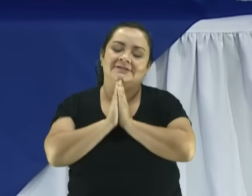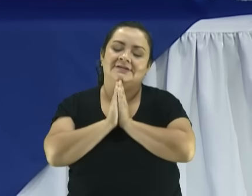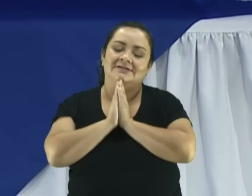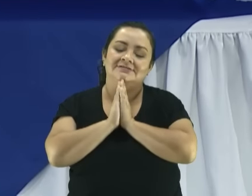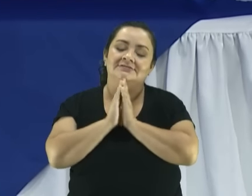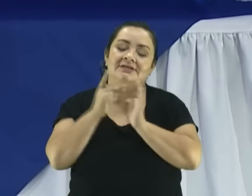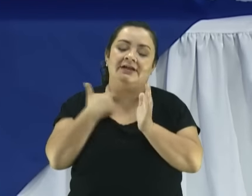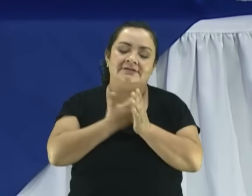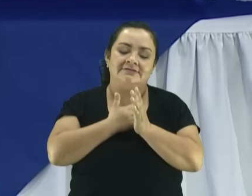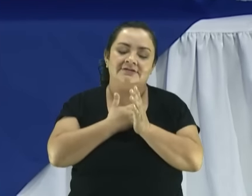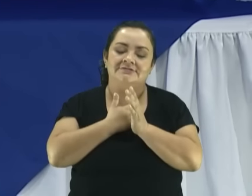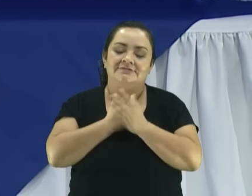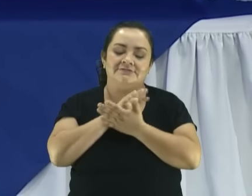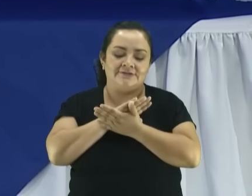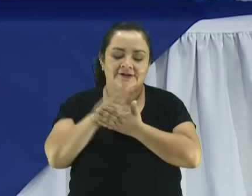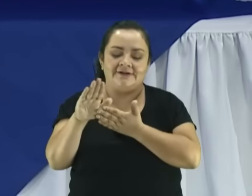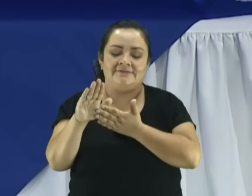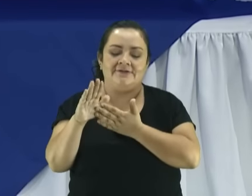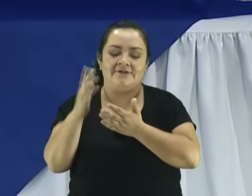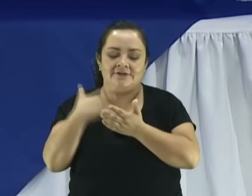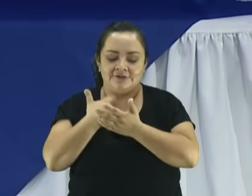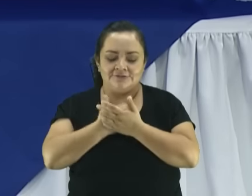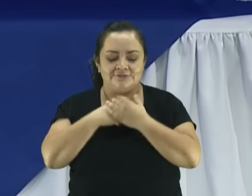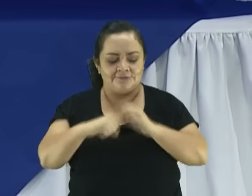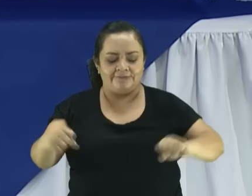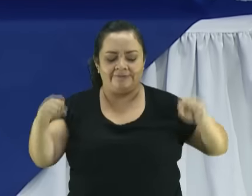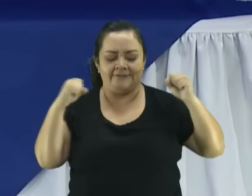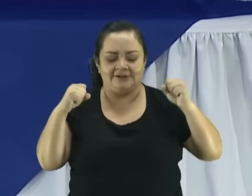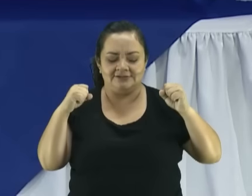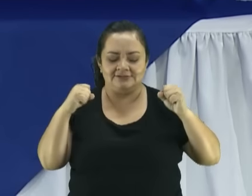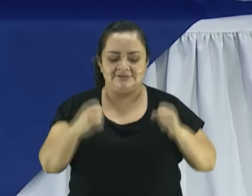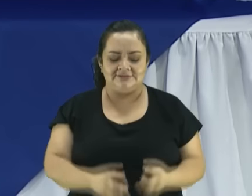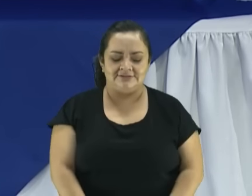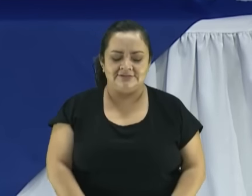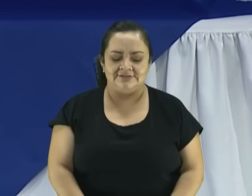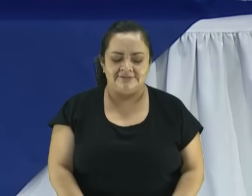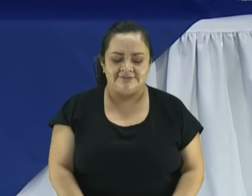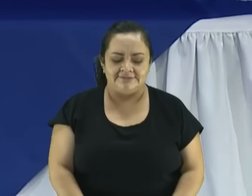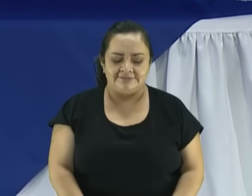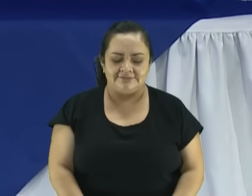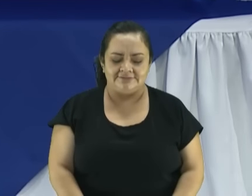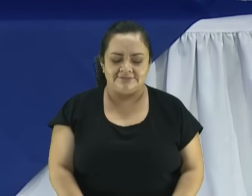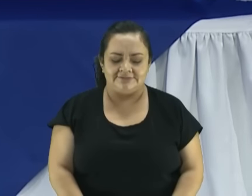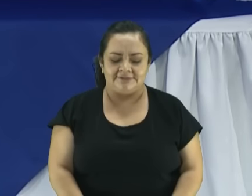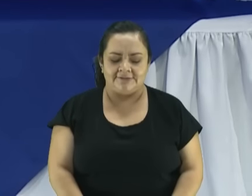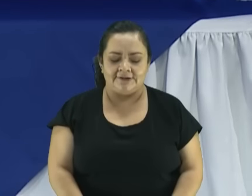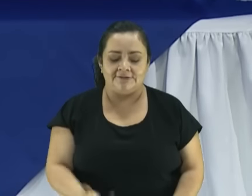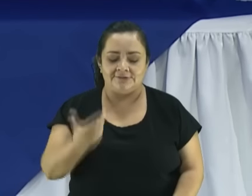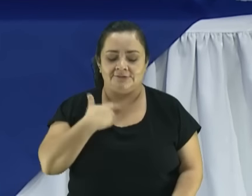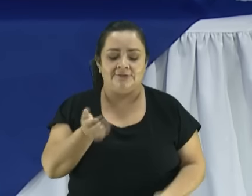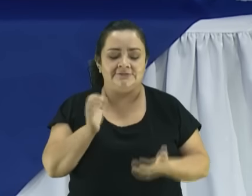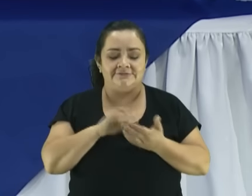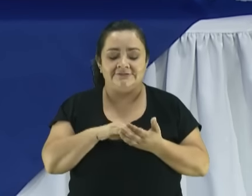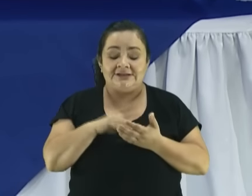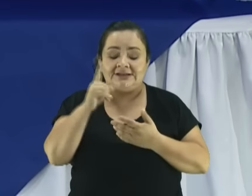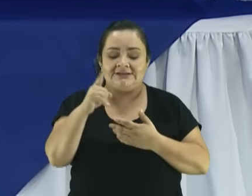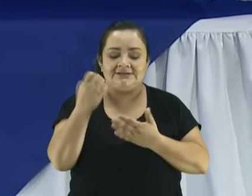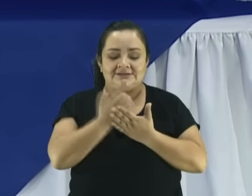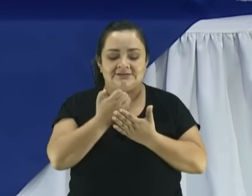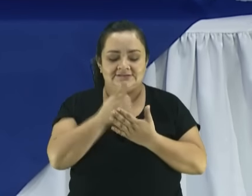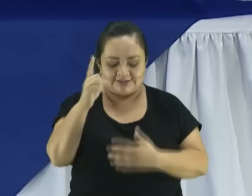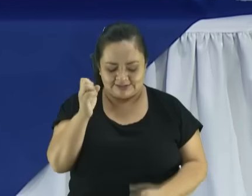aprobados que estamos limpios que hemos sido empoderados y enviados a repetir el evangelio de